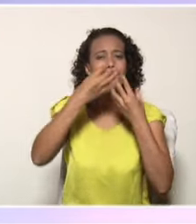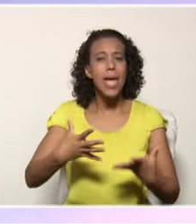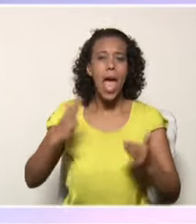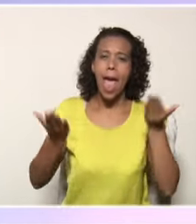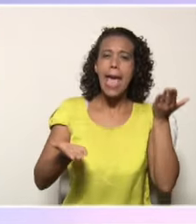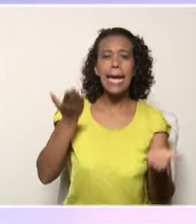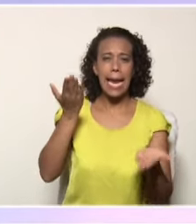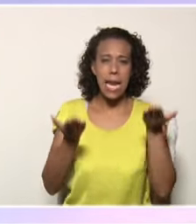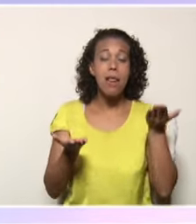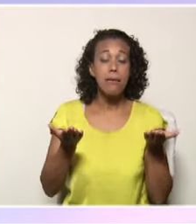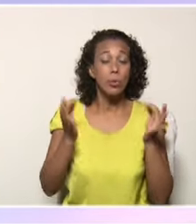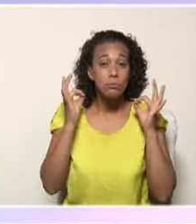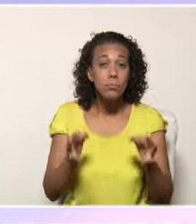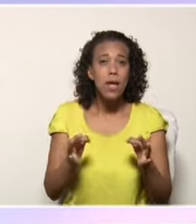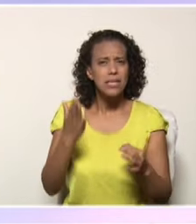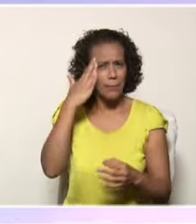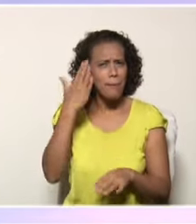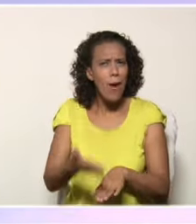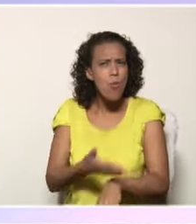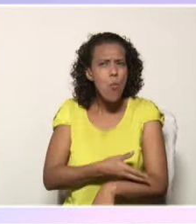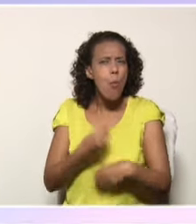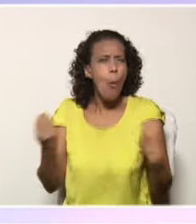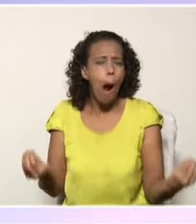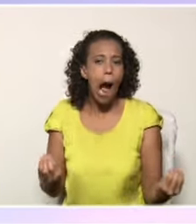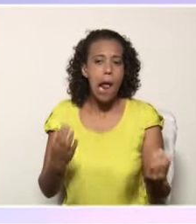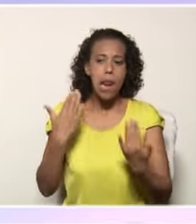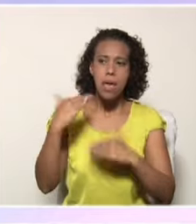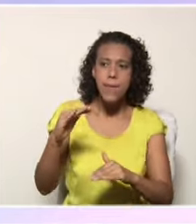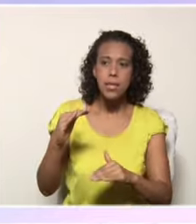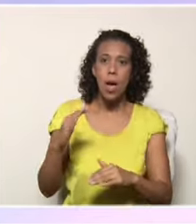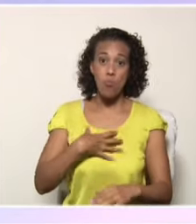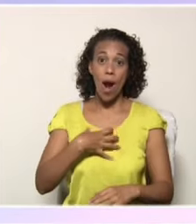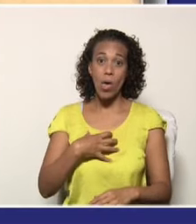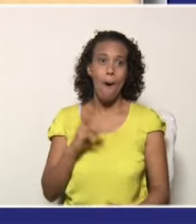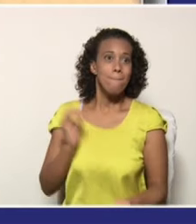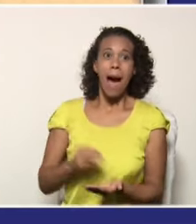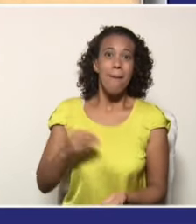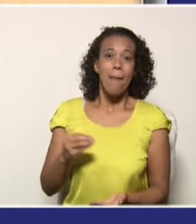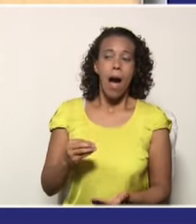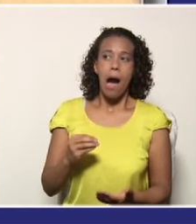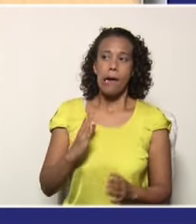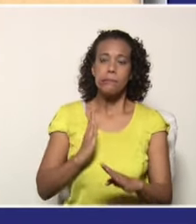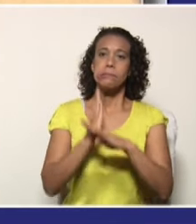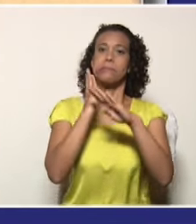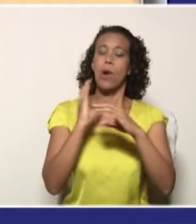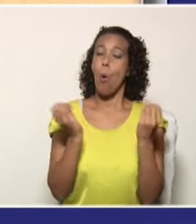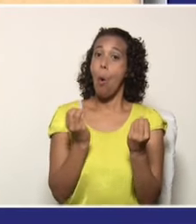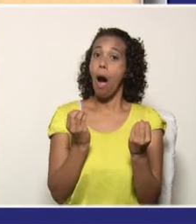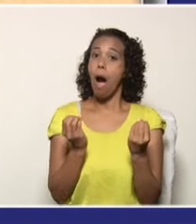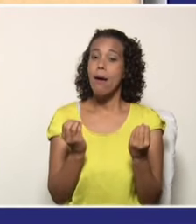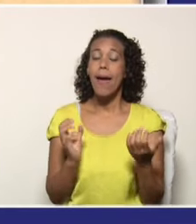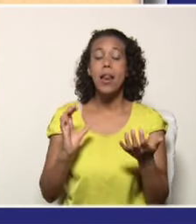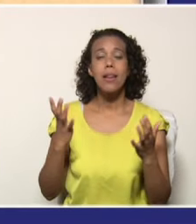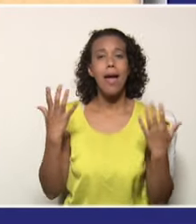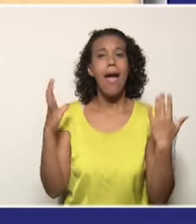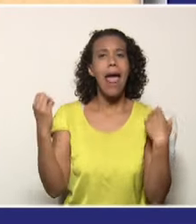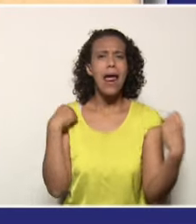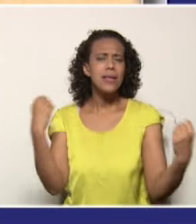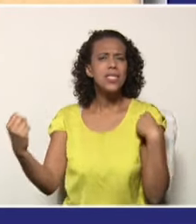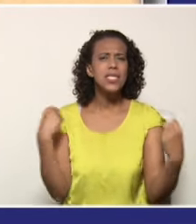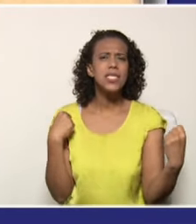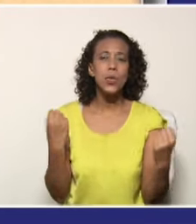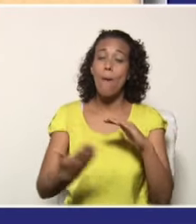tipo de ejercicio físico, sepamos cuáles son las limitaciones que tiene nuestro cuerpo. El ejercicio físico es un elemento básico